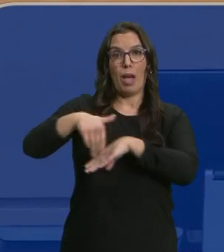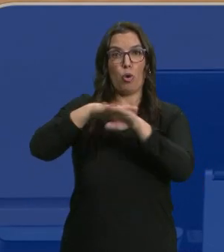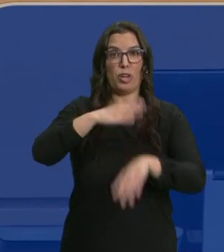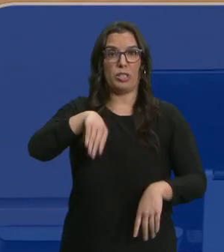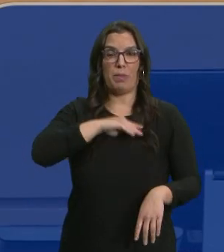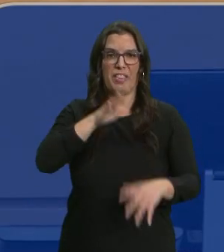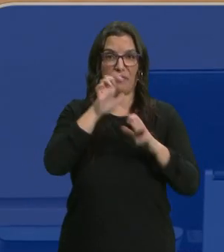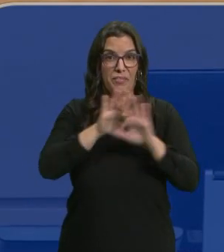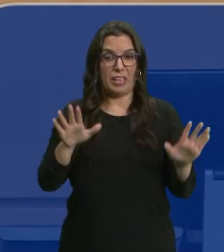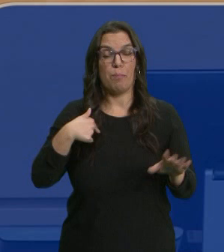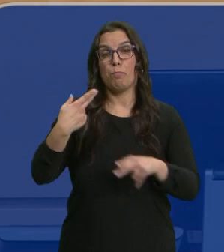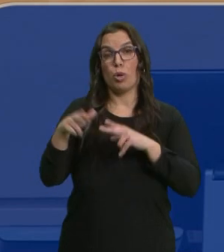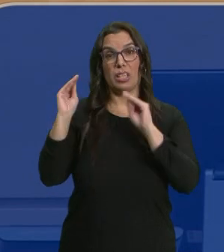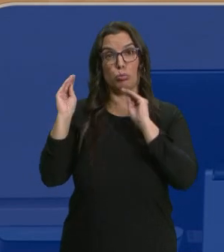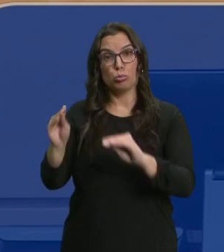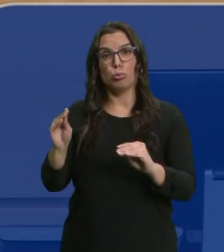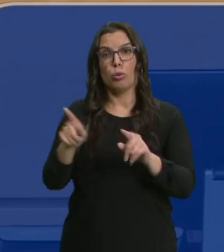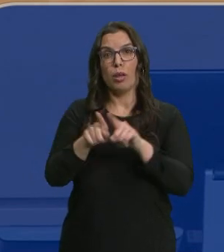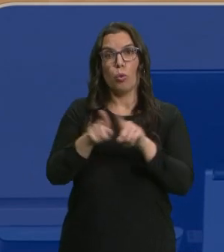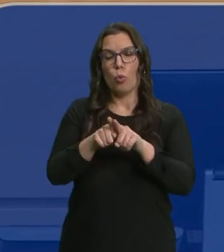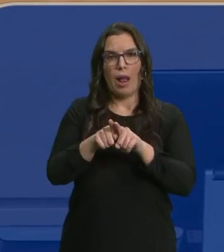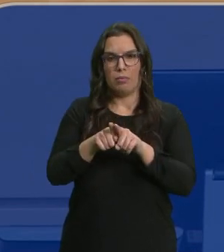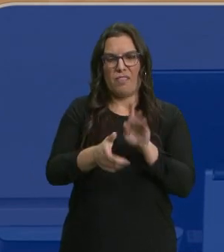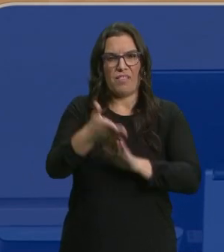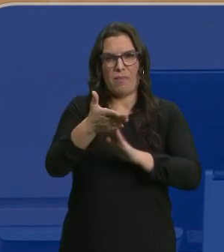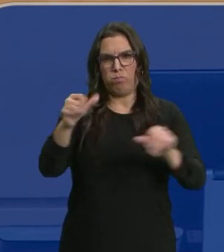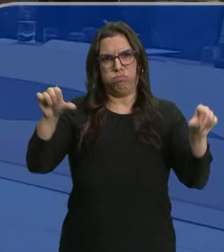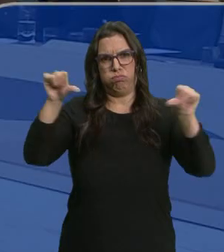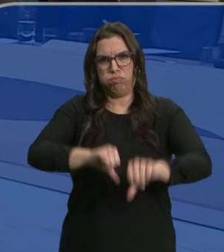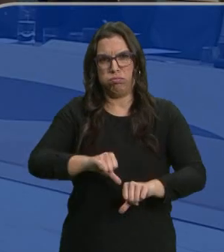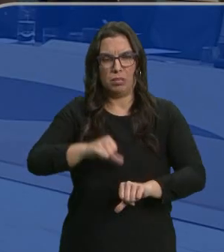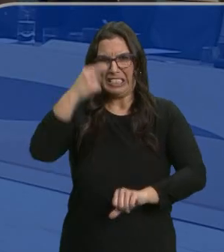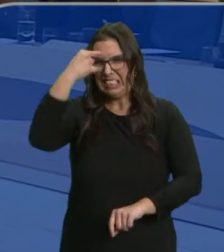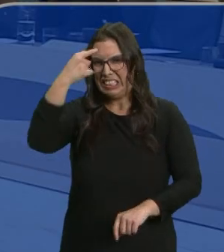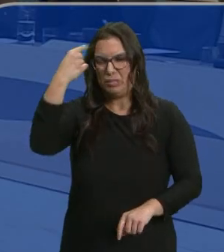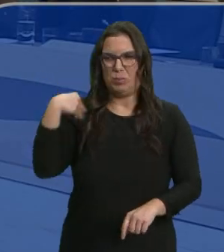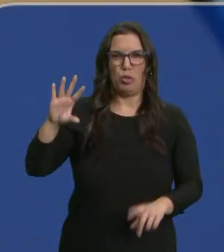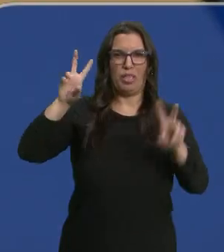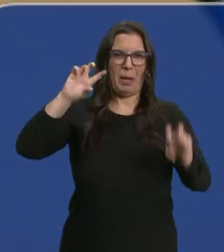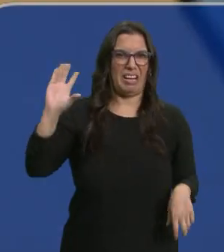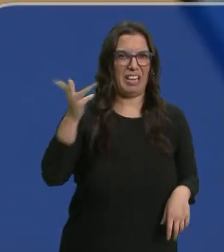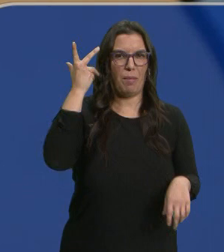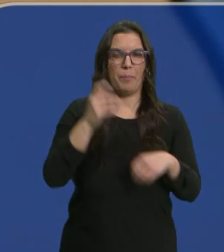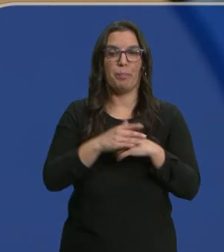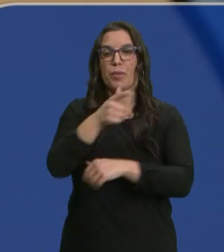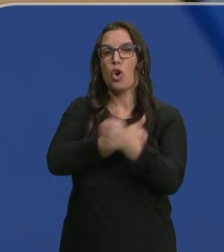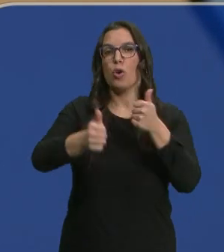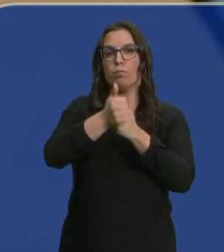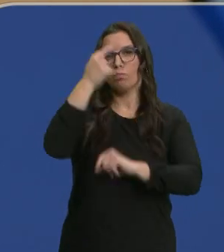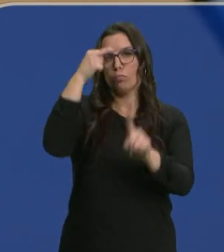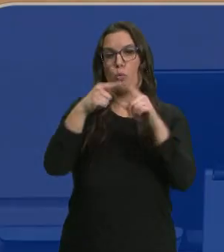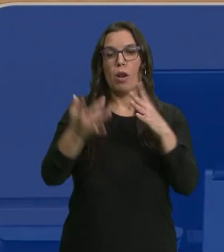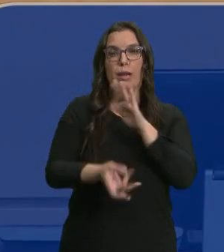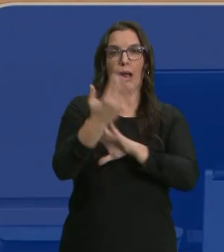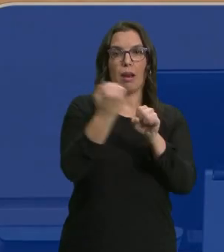Moncloa. Una política de seguidismo suicida del fanatismo climático. Y diseñado con un objetivo prioritario: la creación